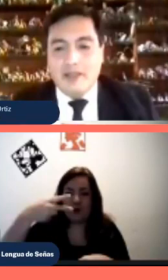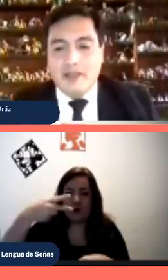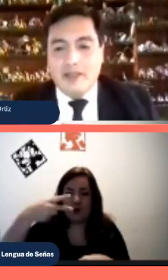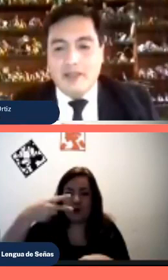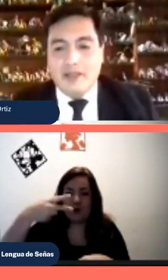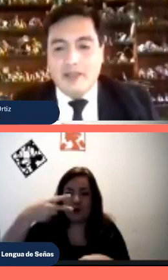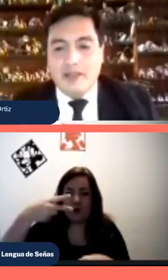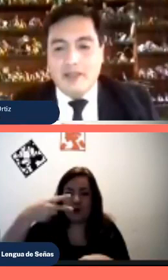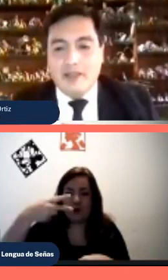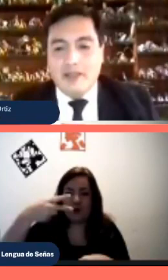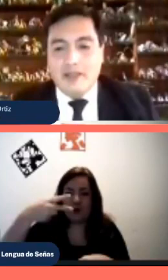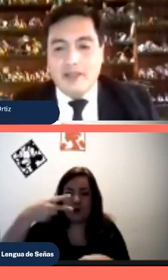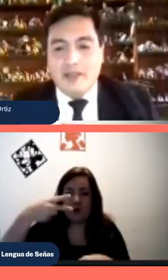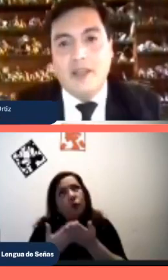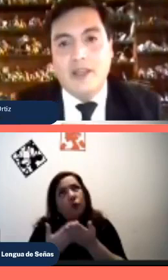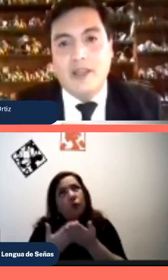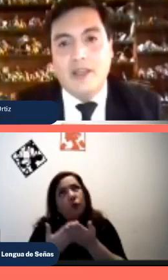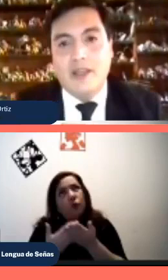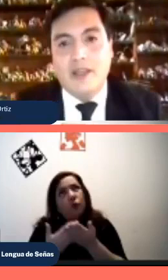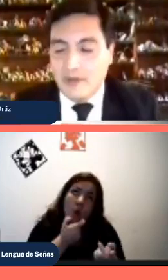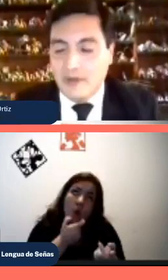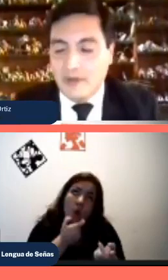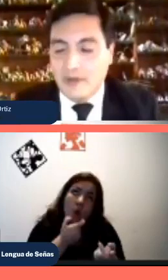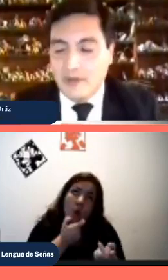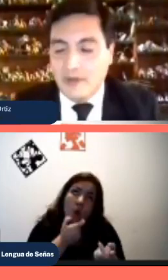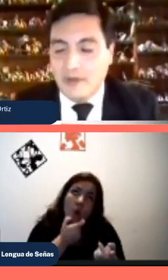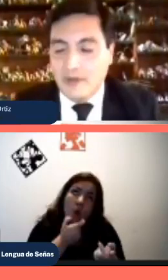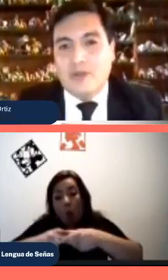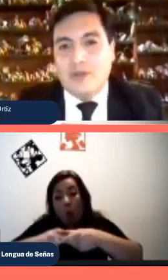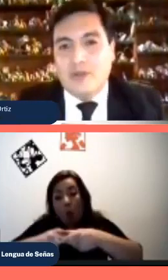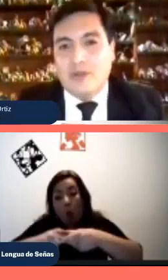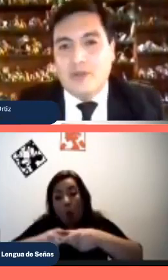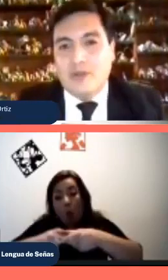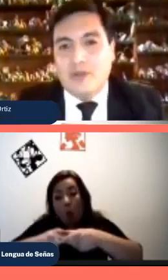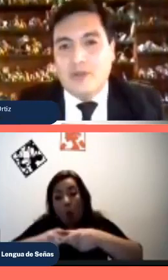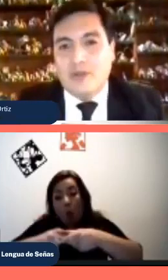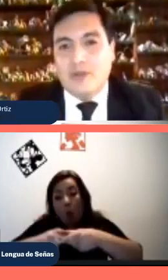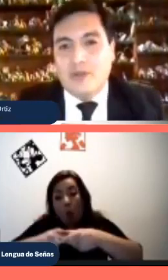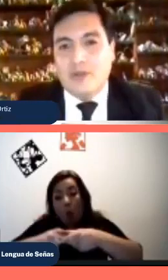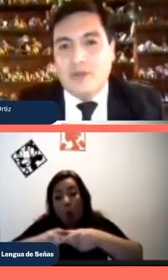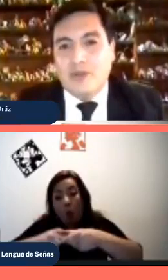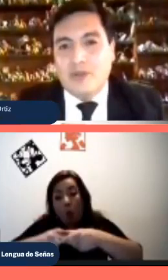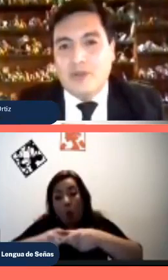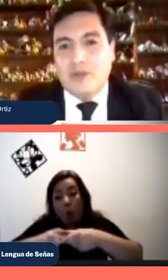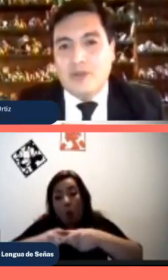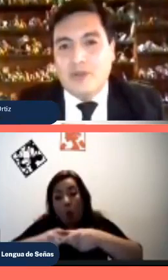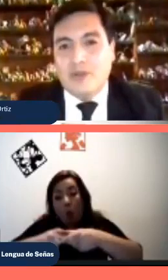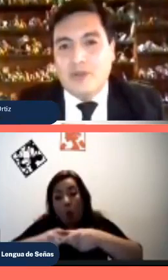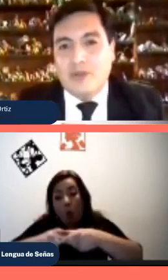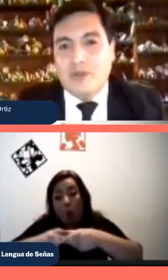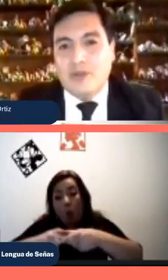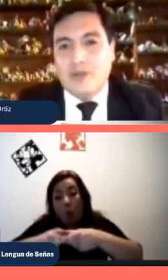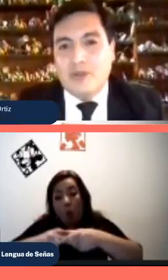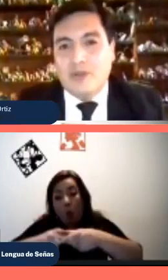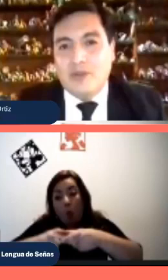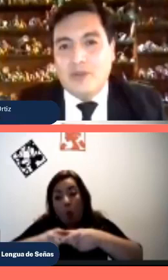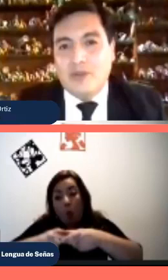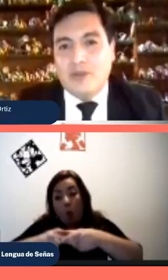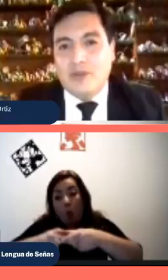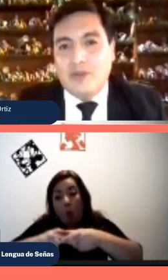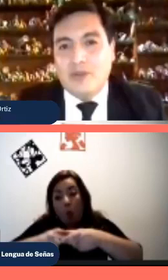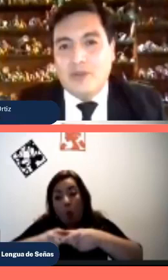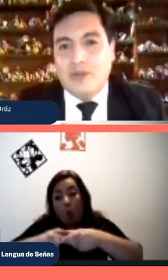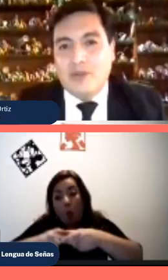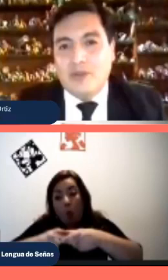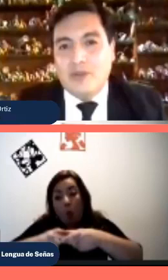decir huesos, huellas y huevo. No es todo lo que abarca, abarca mucho más, pero en términos muy generales, para efectos de